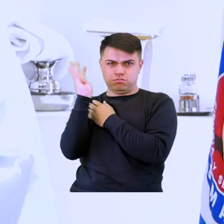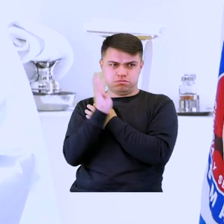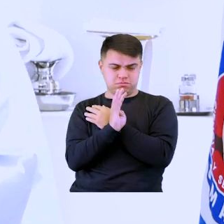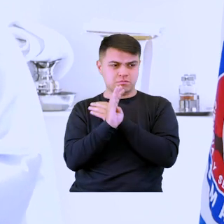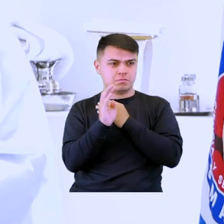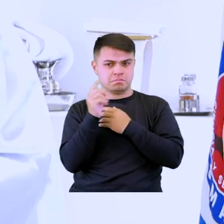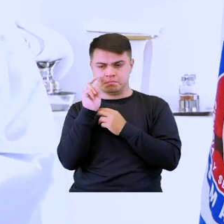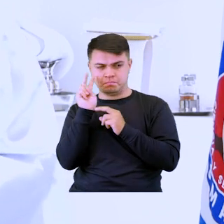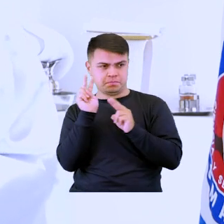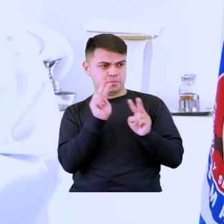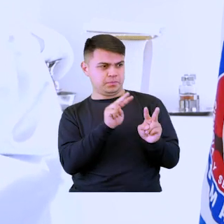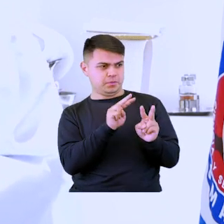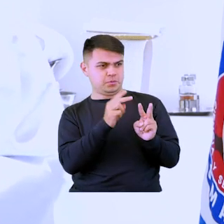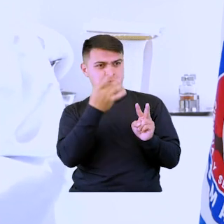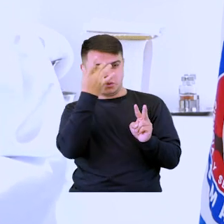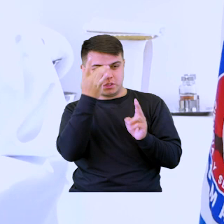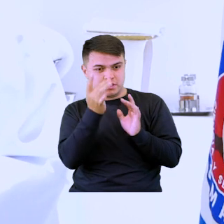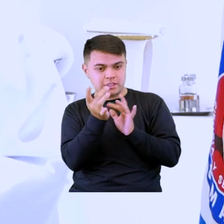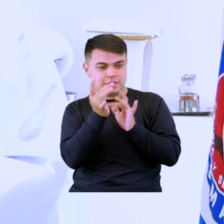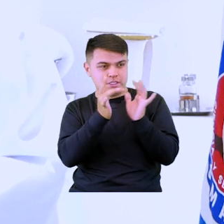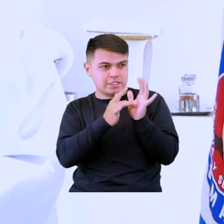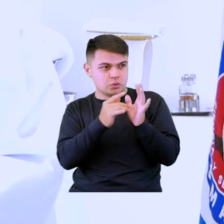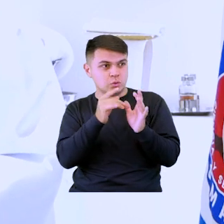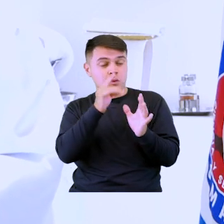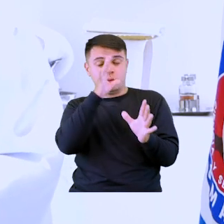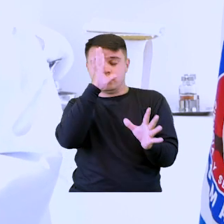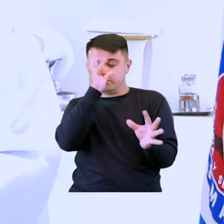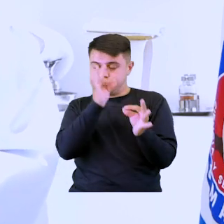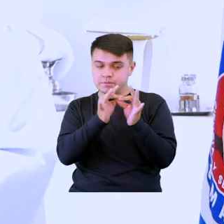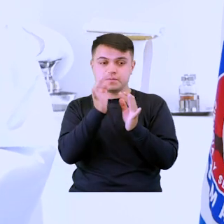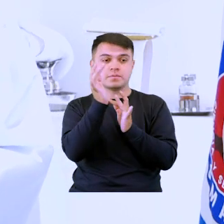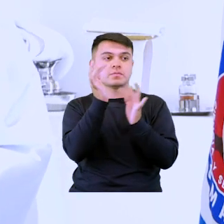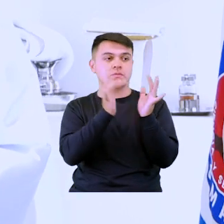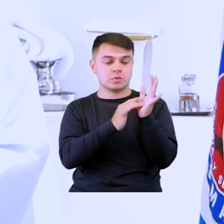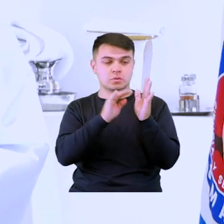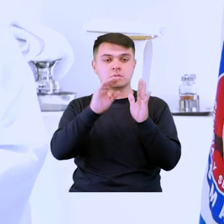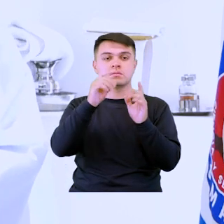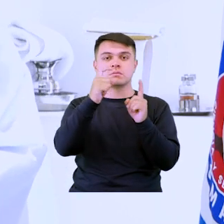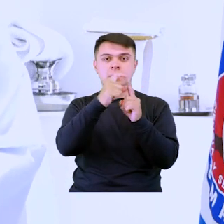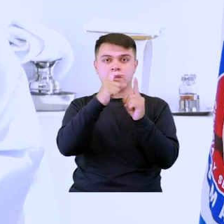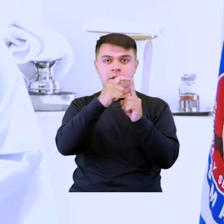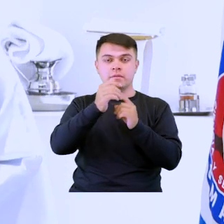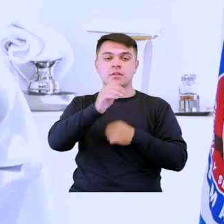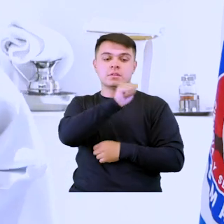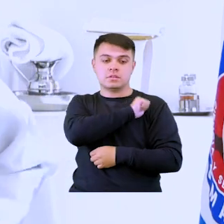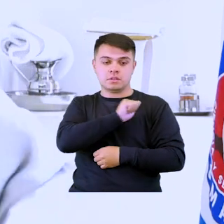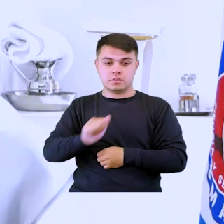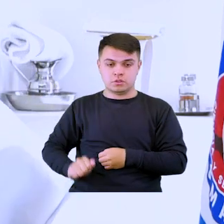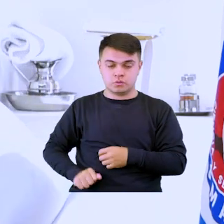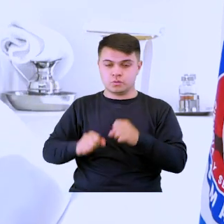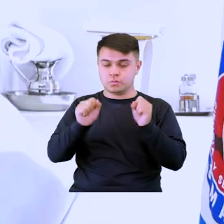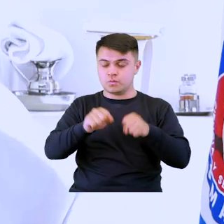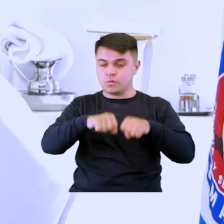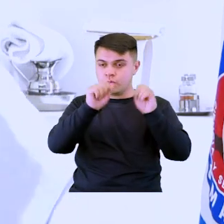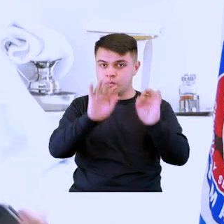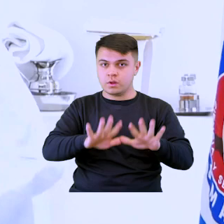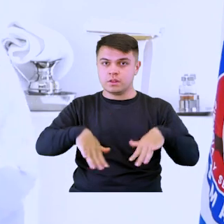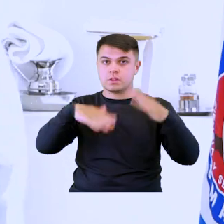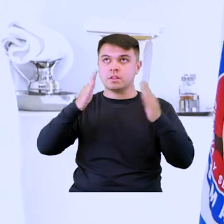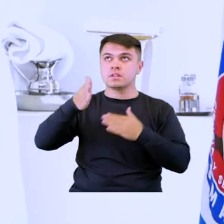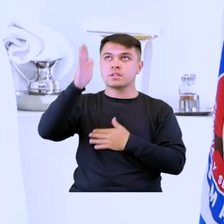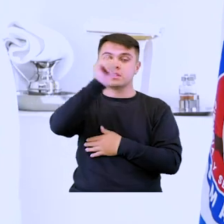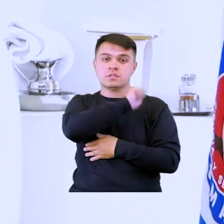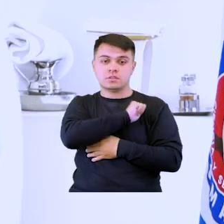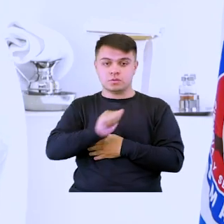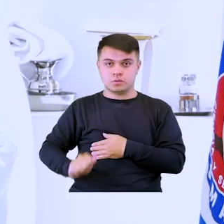María, al ver lo que había hecho Jesús, creyeron en él. Palabra del Señor. Gloria a ti, Señor